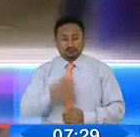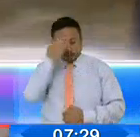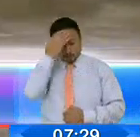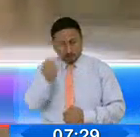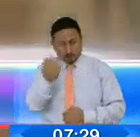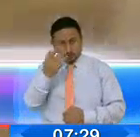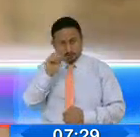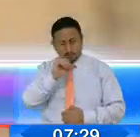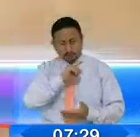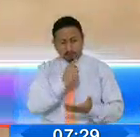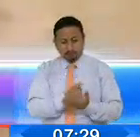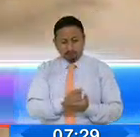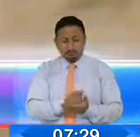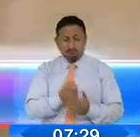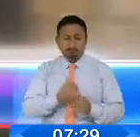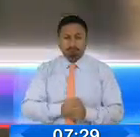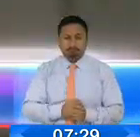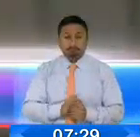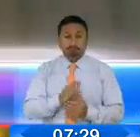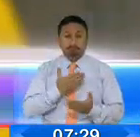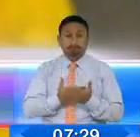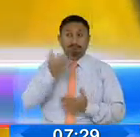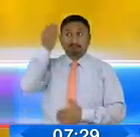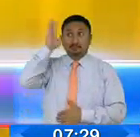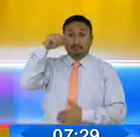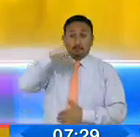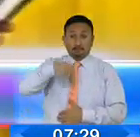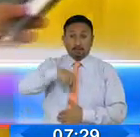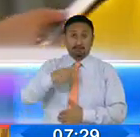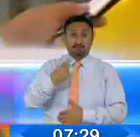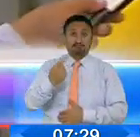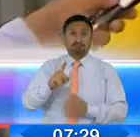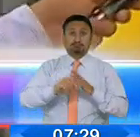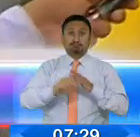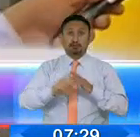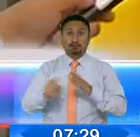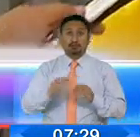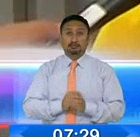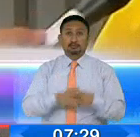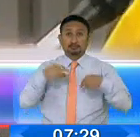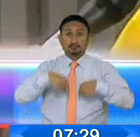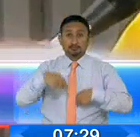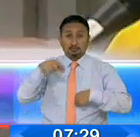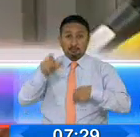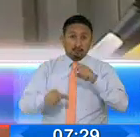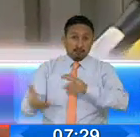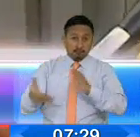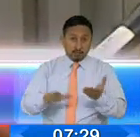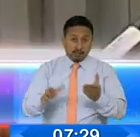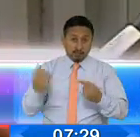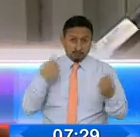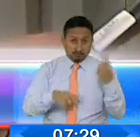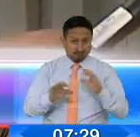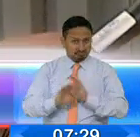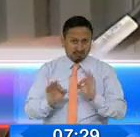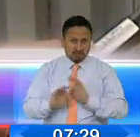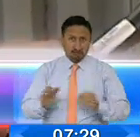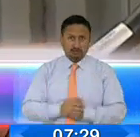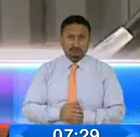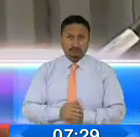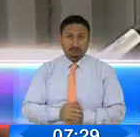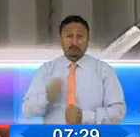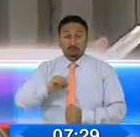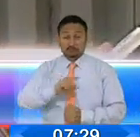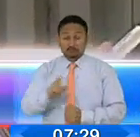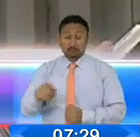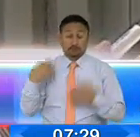Sí, gracias a Dios, evacuamos al personal rápido, no tenemos víctimas que lamentar, pero el incendio sí